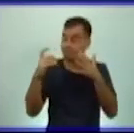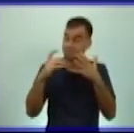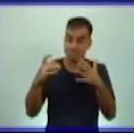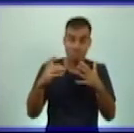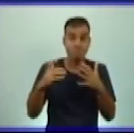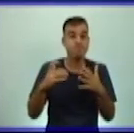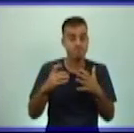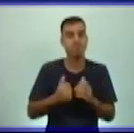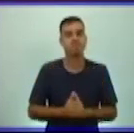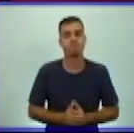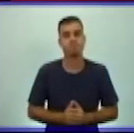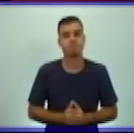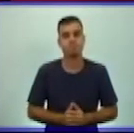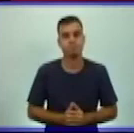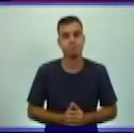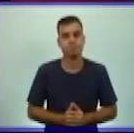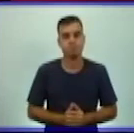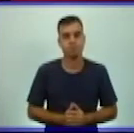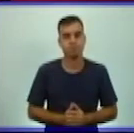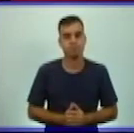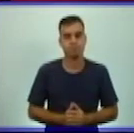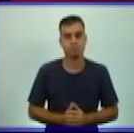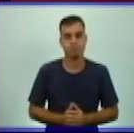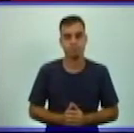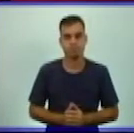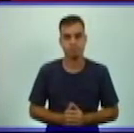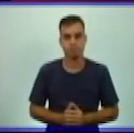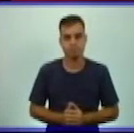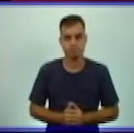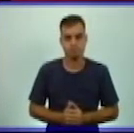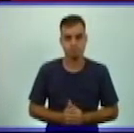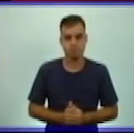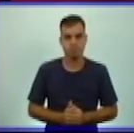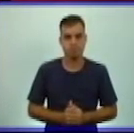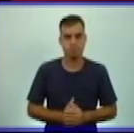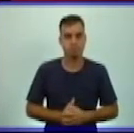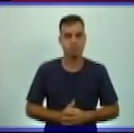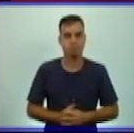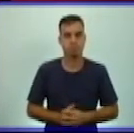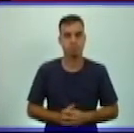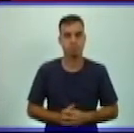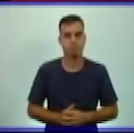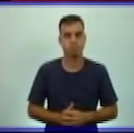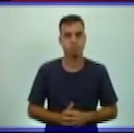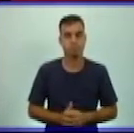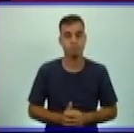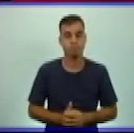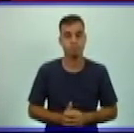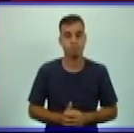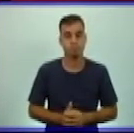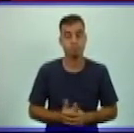son recurrentes y que nos garantizarían el